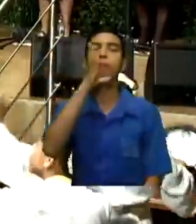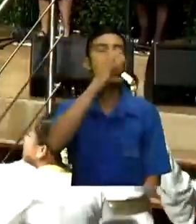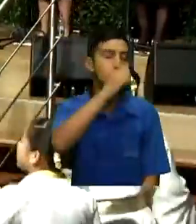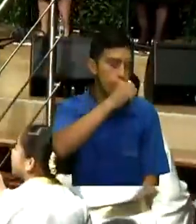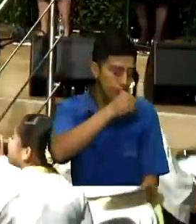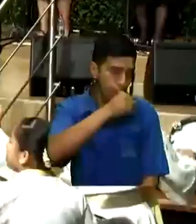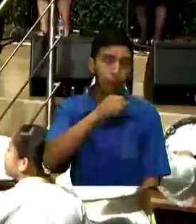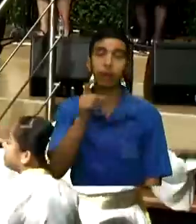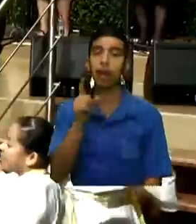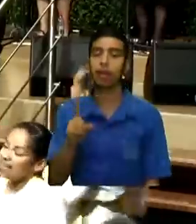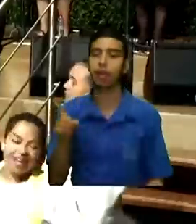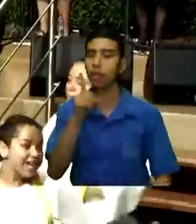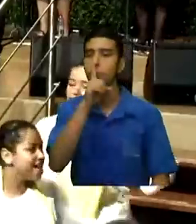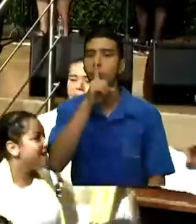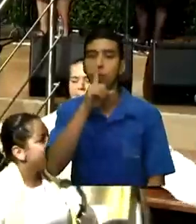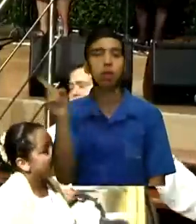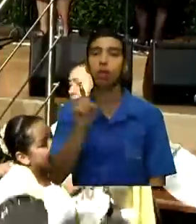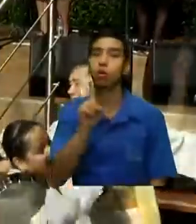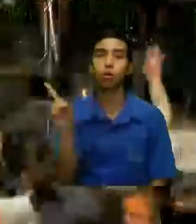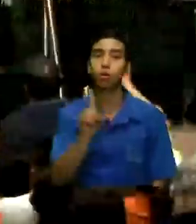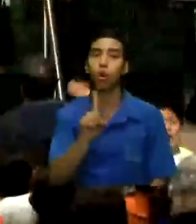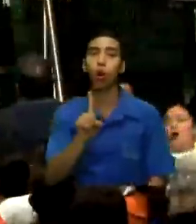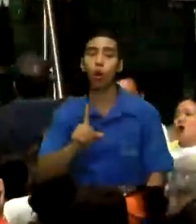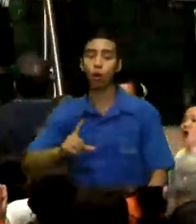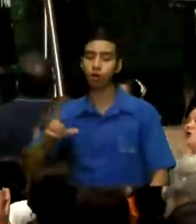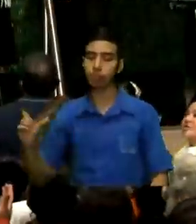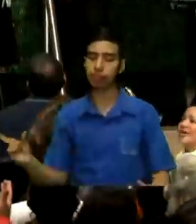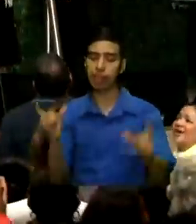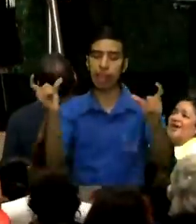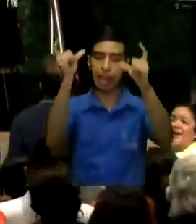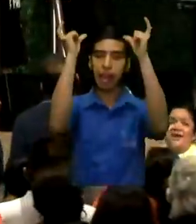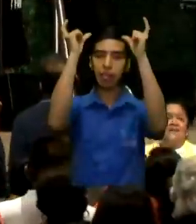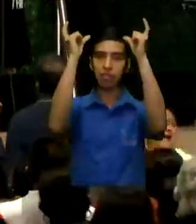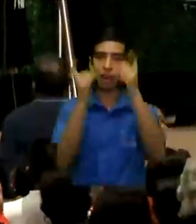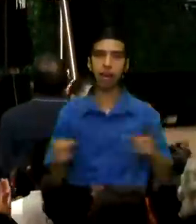¿Cómo podría callar y no